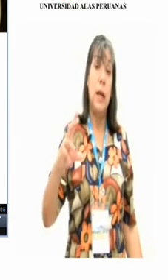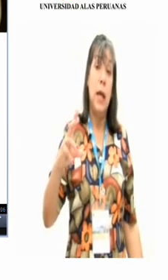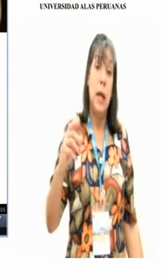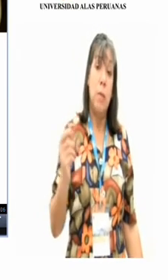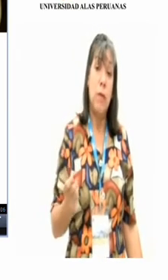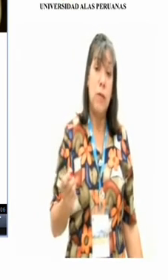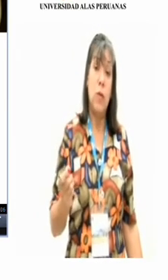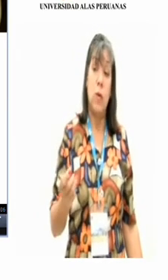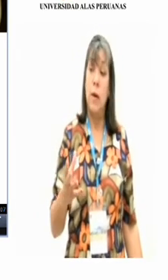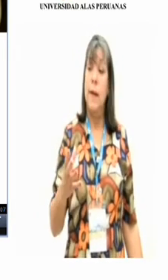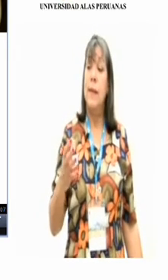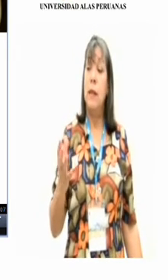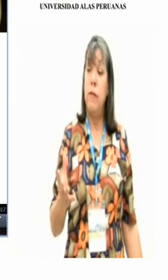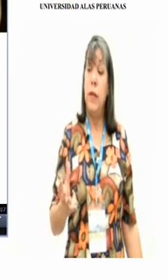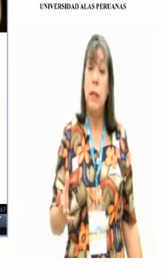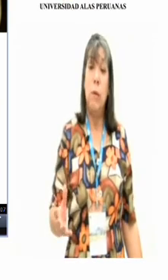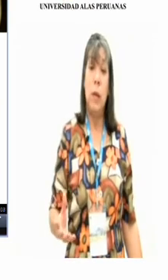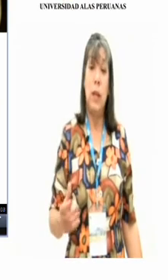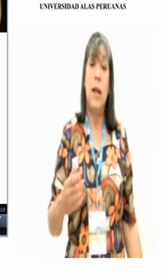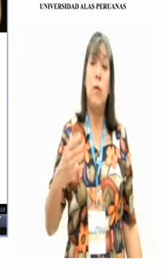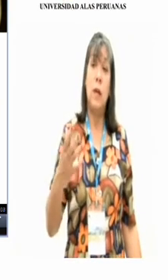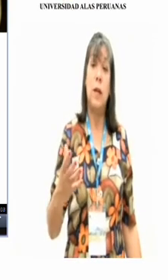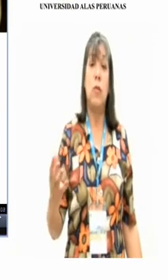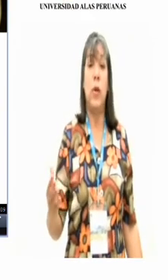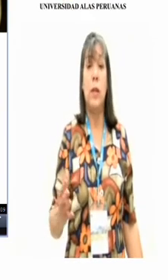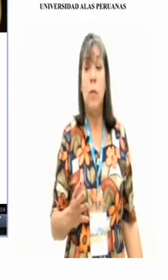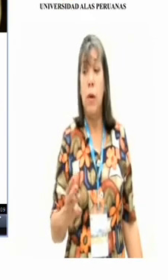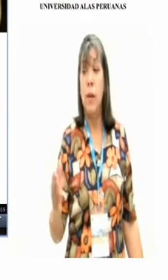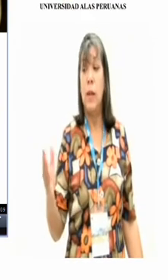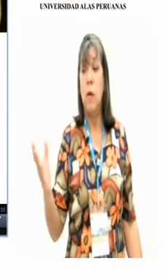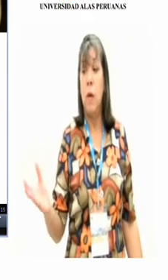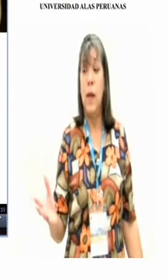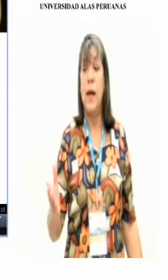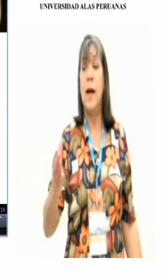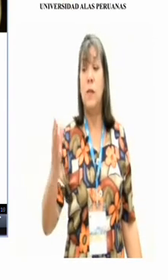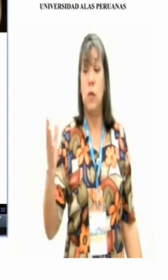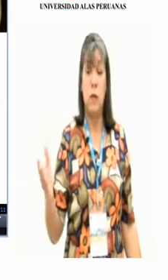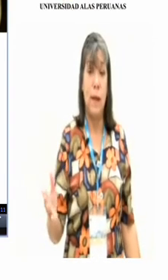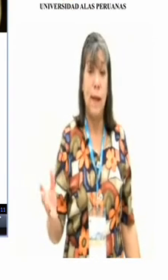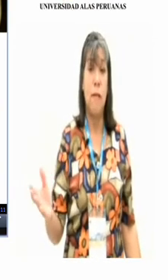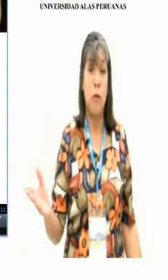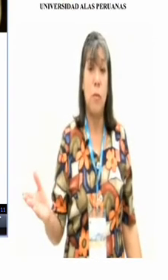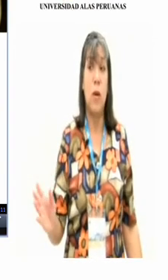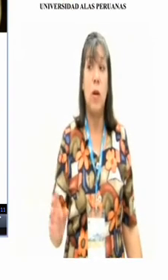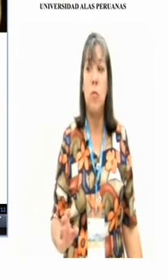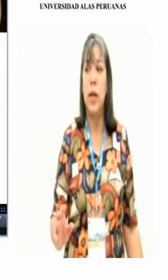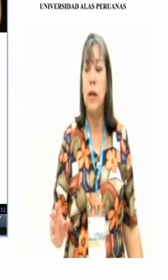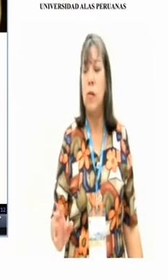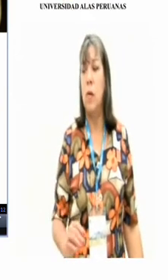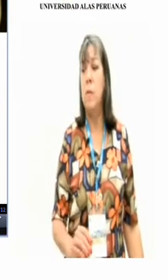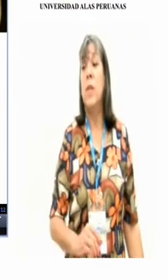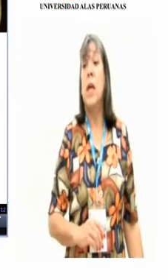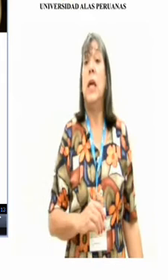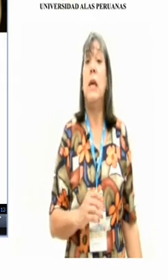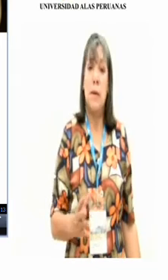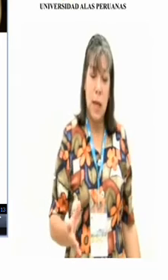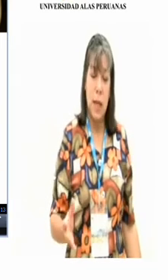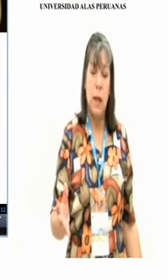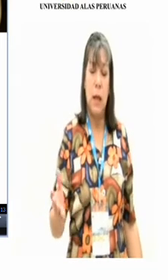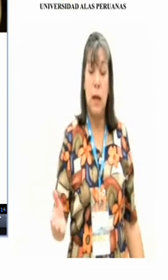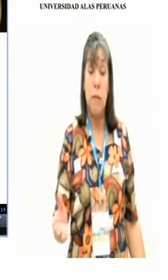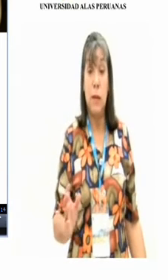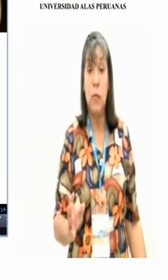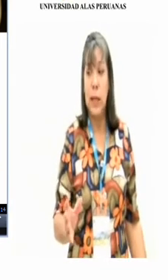decir? Pues que el profesor, definitivamente, al usar todas estas nuevas tecnologías asociadas a la información y la comunicación